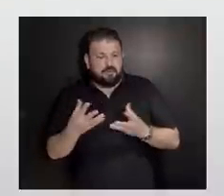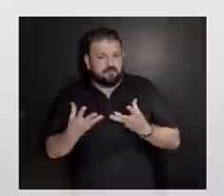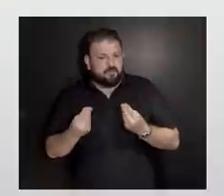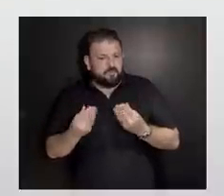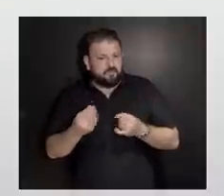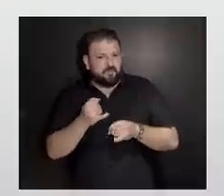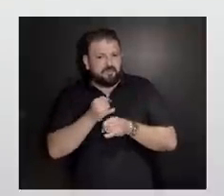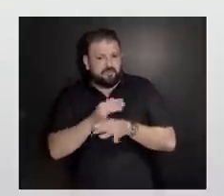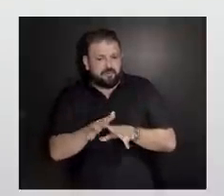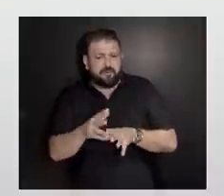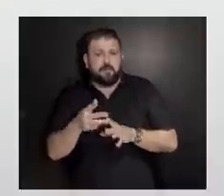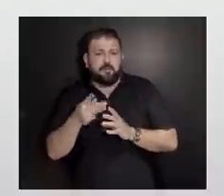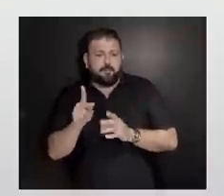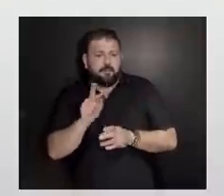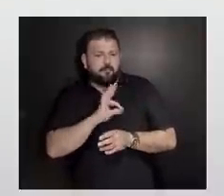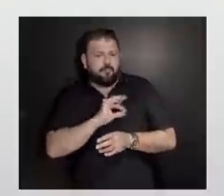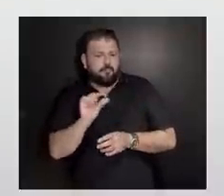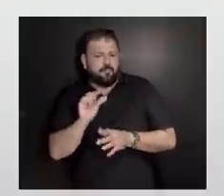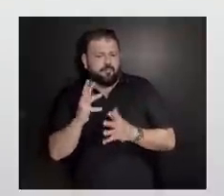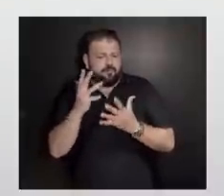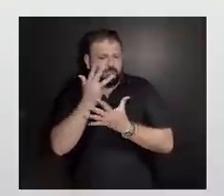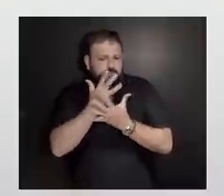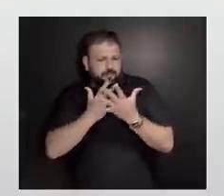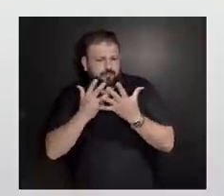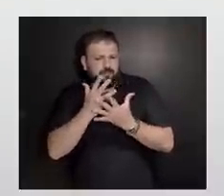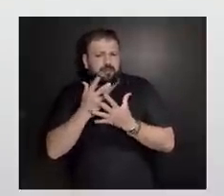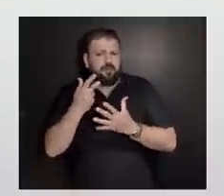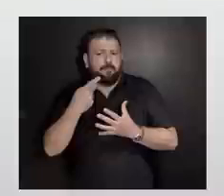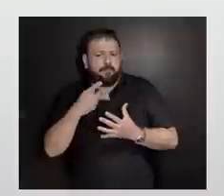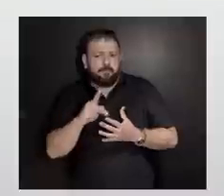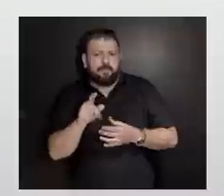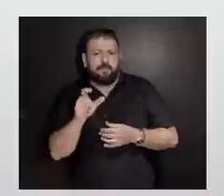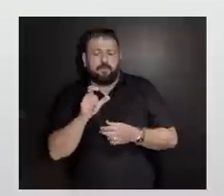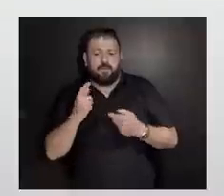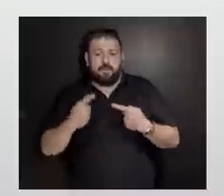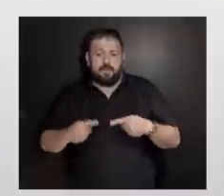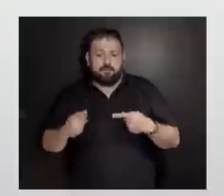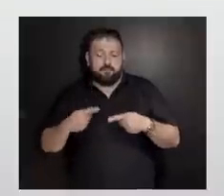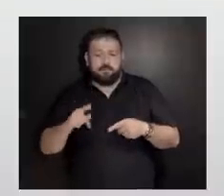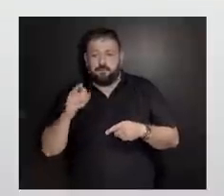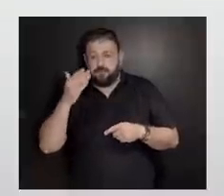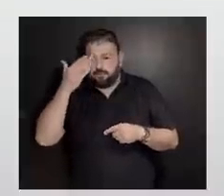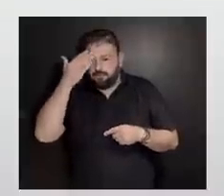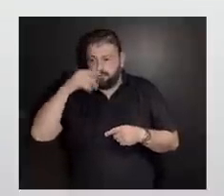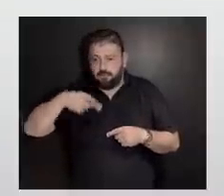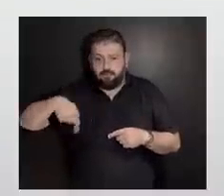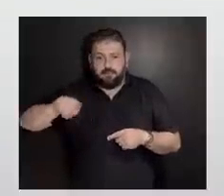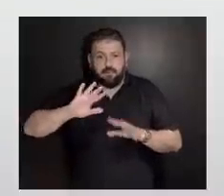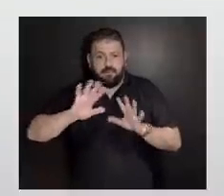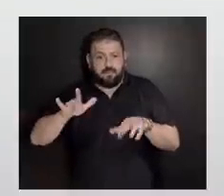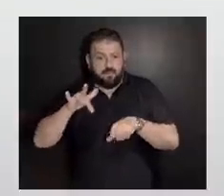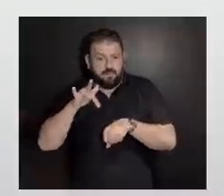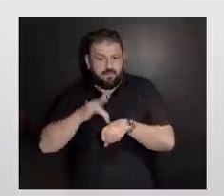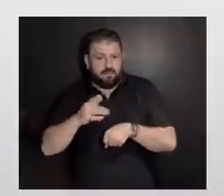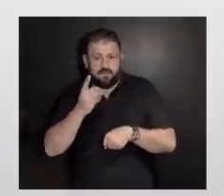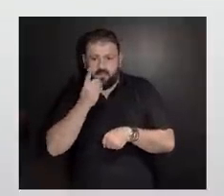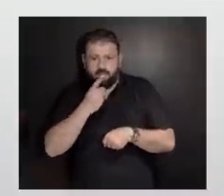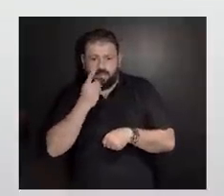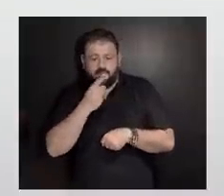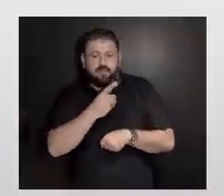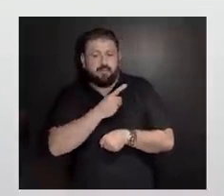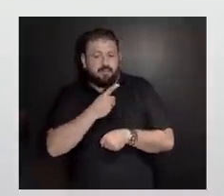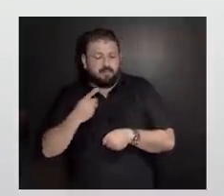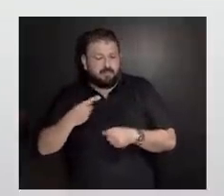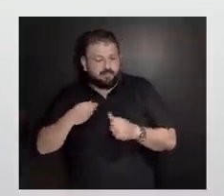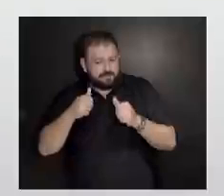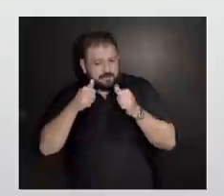mejor es un poco confusa, pero bueno, nosotros, o las personas que viven con diabetes, normalmente tienen que prestar mucha